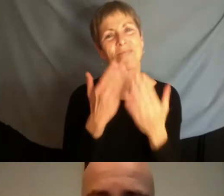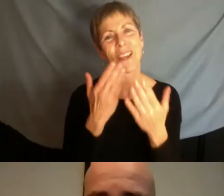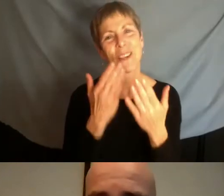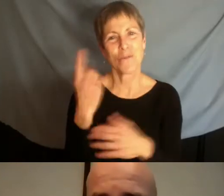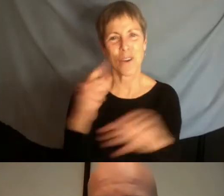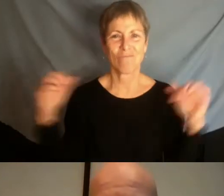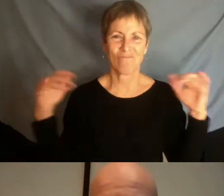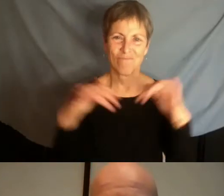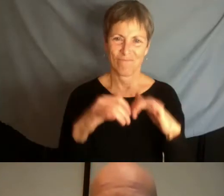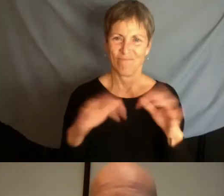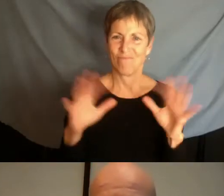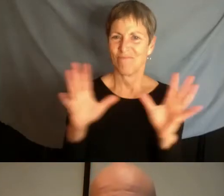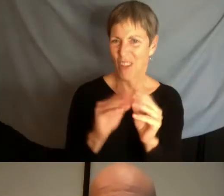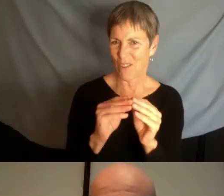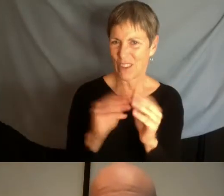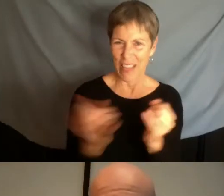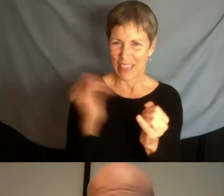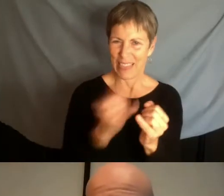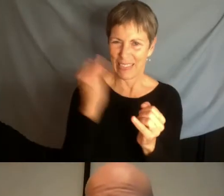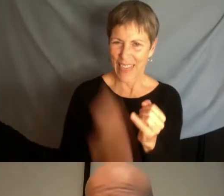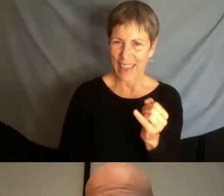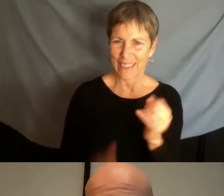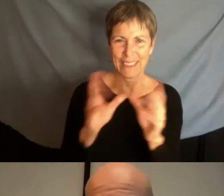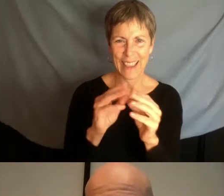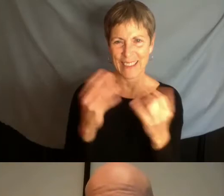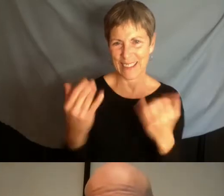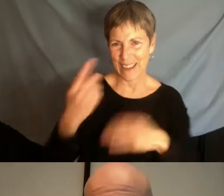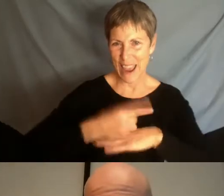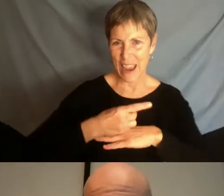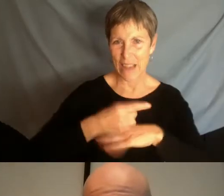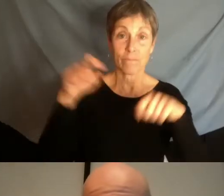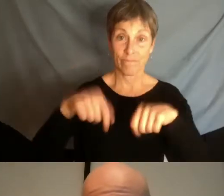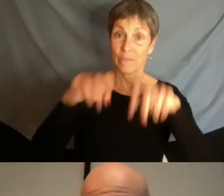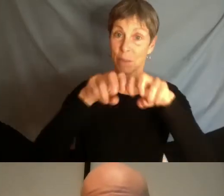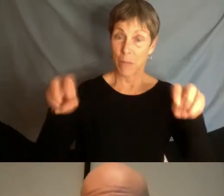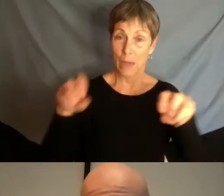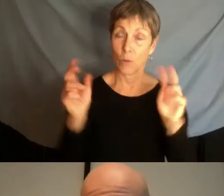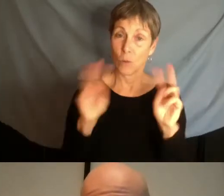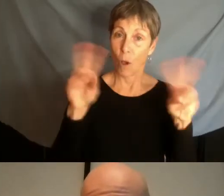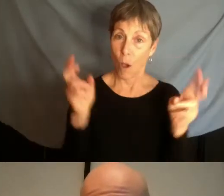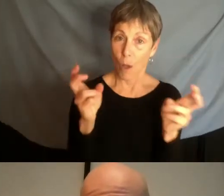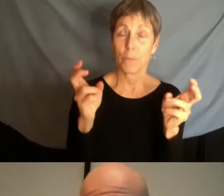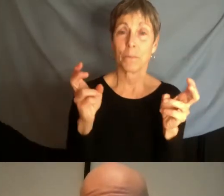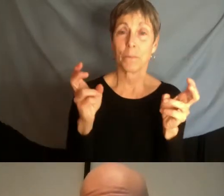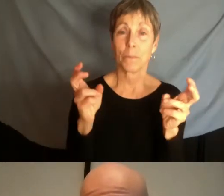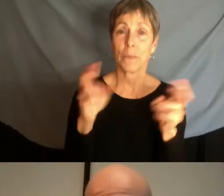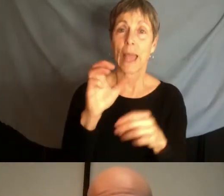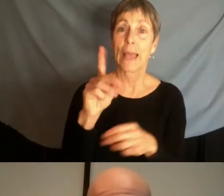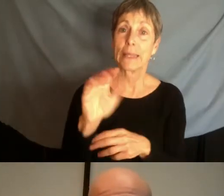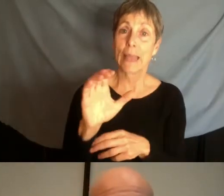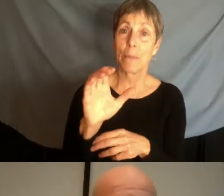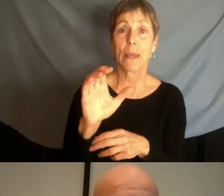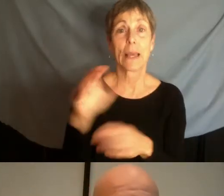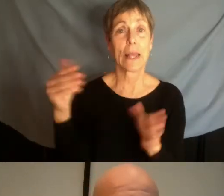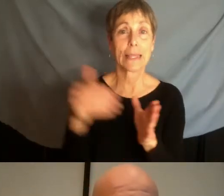Ok, muchísimas gracias por asistir. Es nuestra última sesión del día. Este es nuestro último